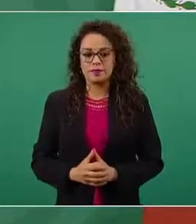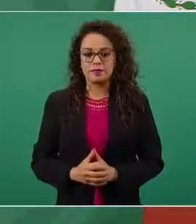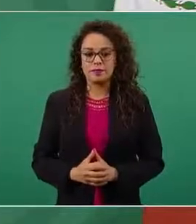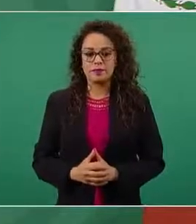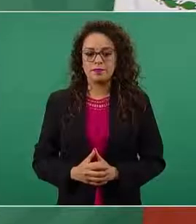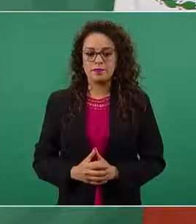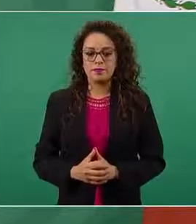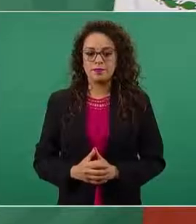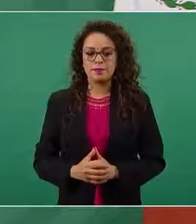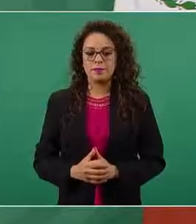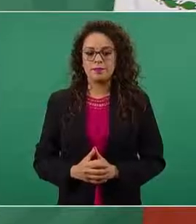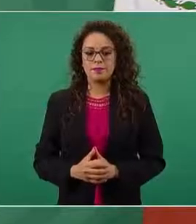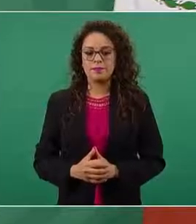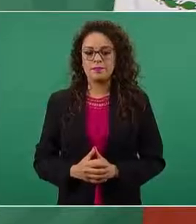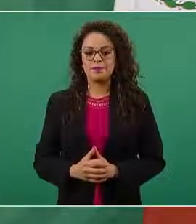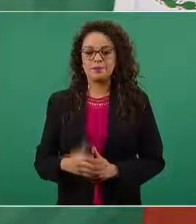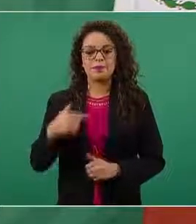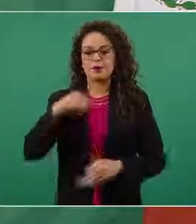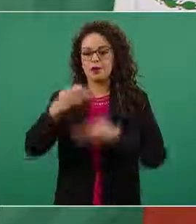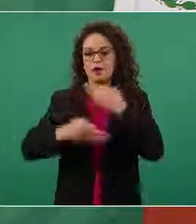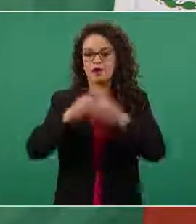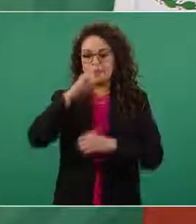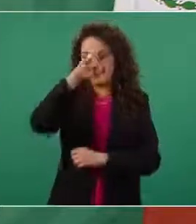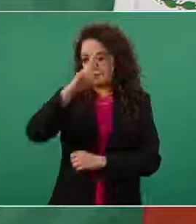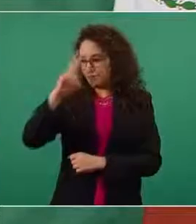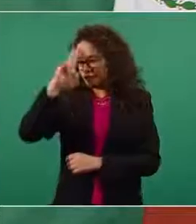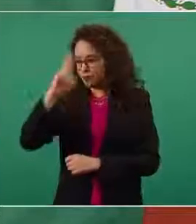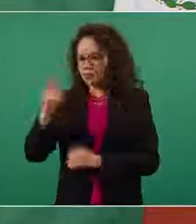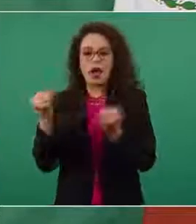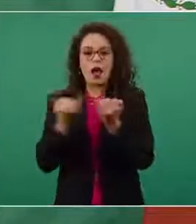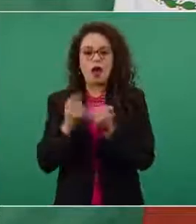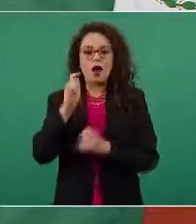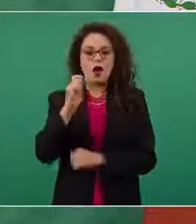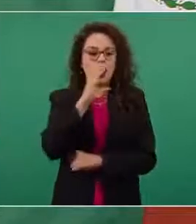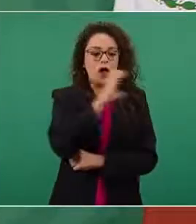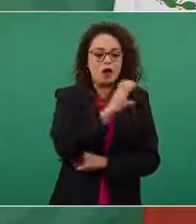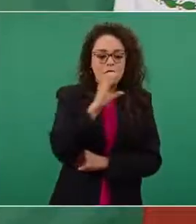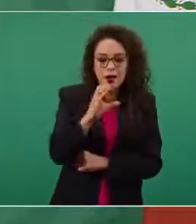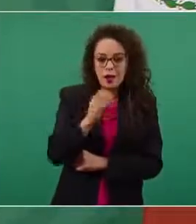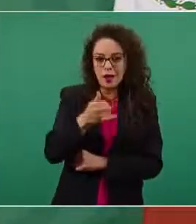Con todo respeto, como la Coca-Cola y la Pepsi-Cola.